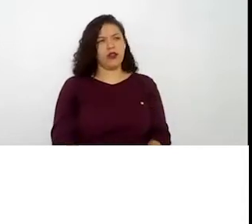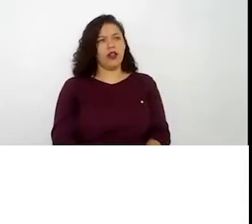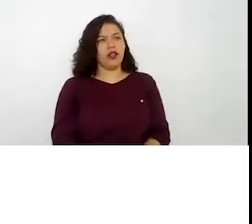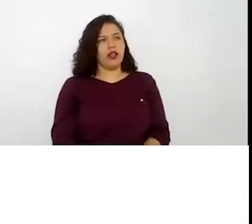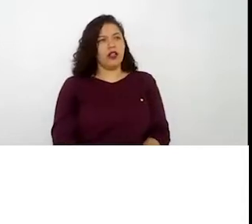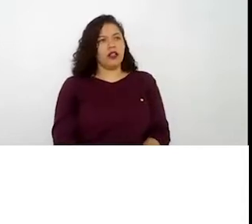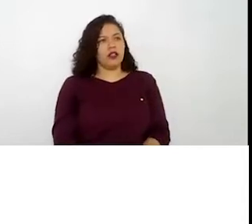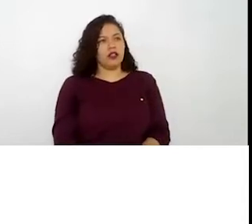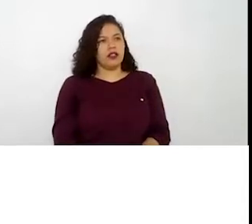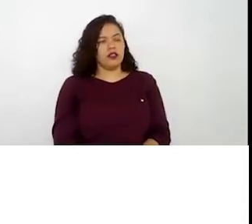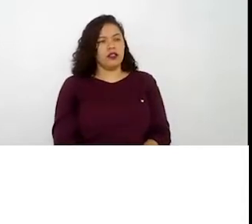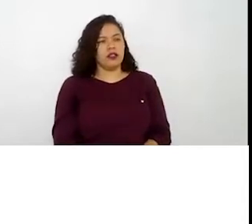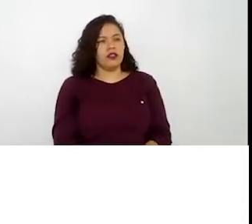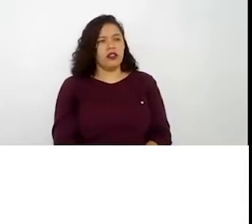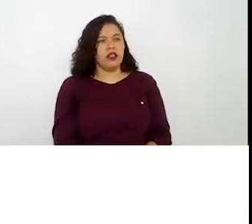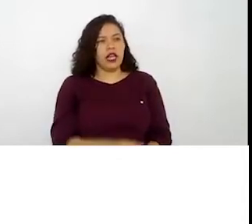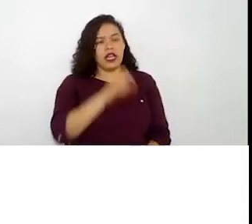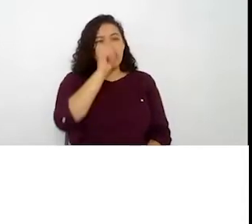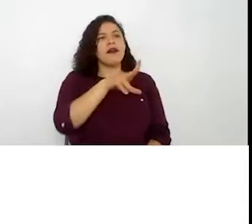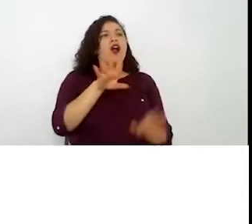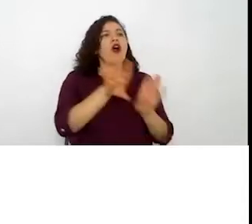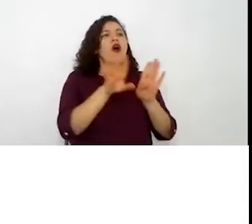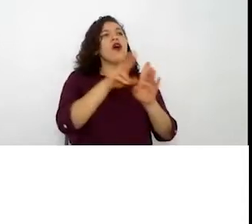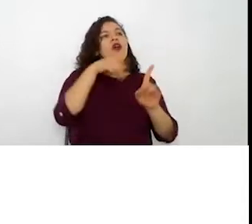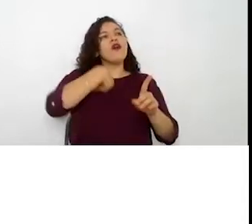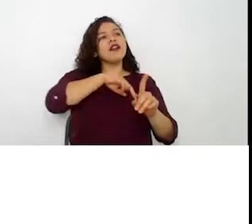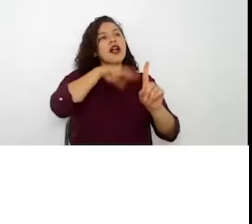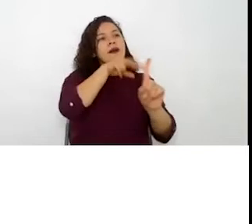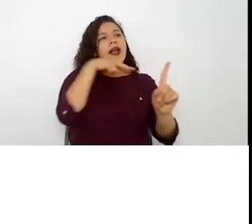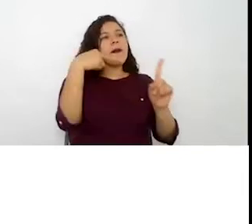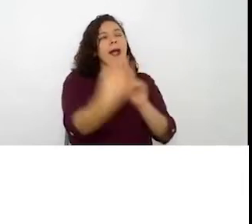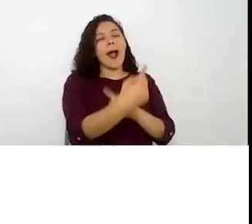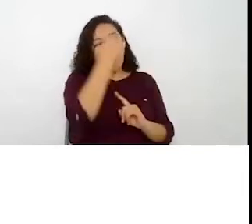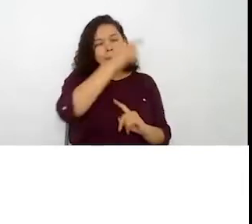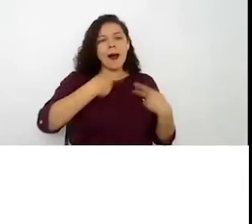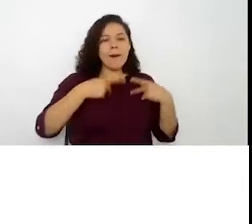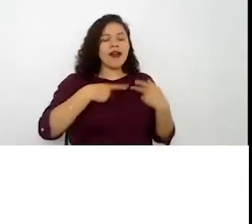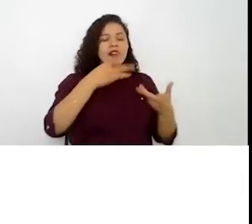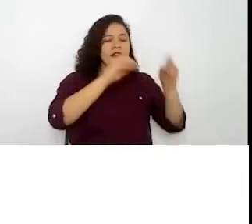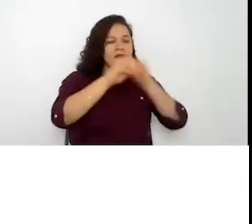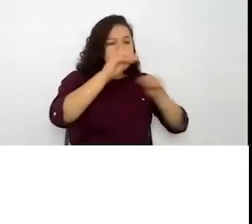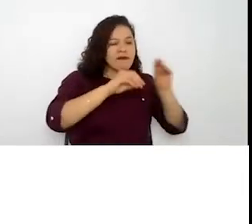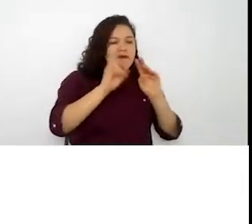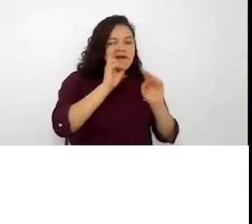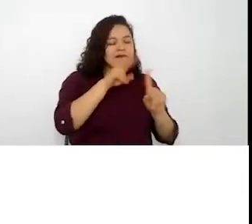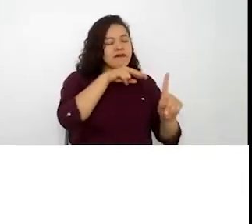a cómo abordar A qué perspectiva debemos de tener con respecto a esta población porque estamos hablando de la población